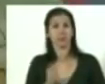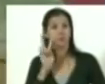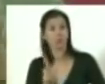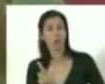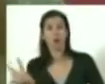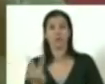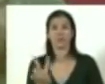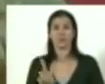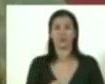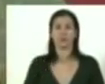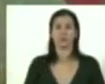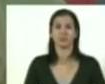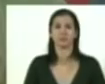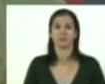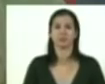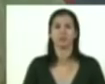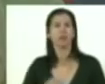comenzando